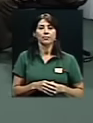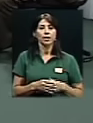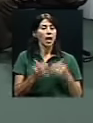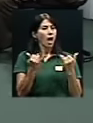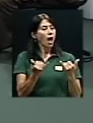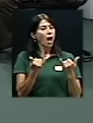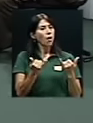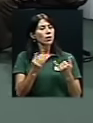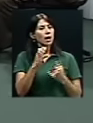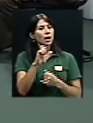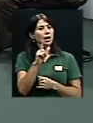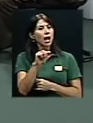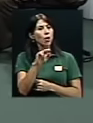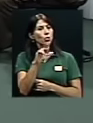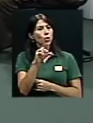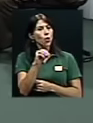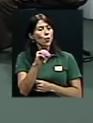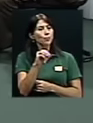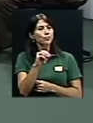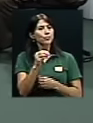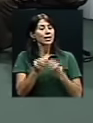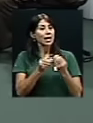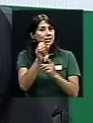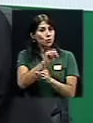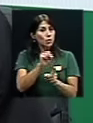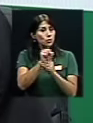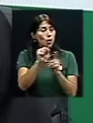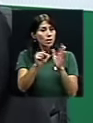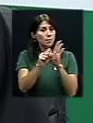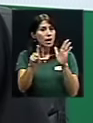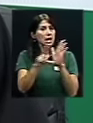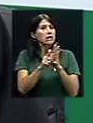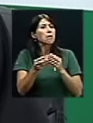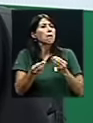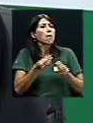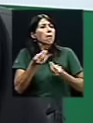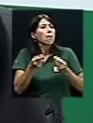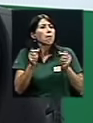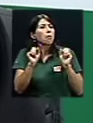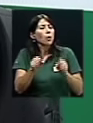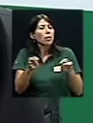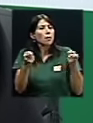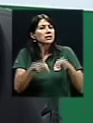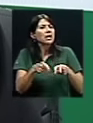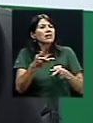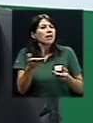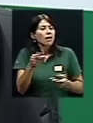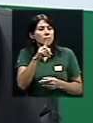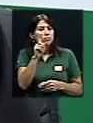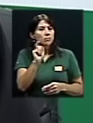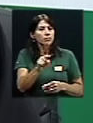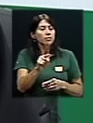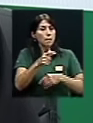minutos. ¿Cuál es el escenario en la Asamblea Legislativa? ¿Qué puede pasar? ¿Cuáles son los